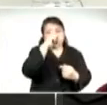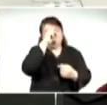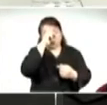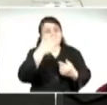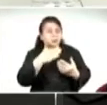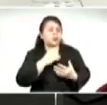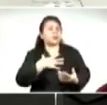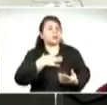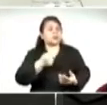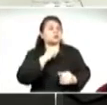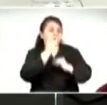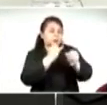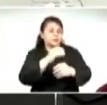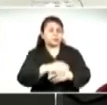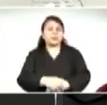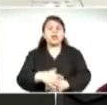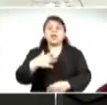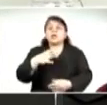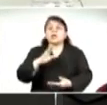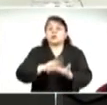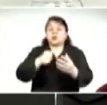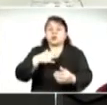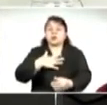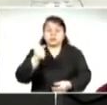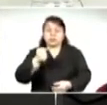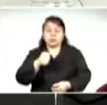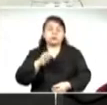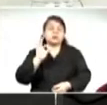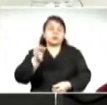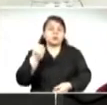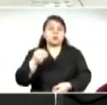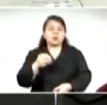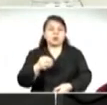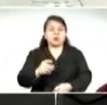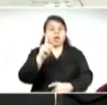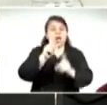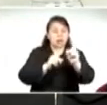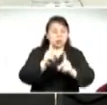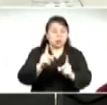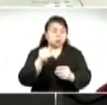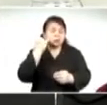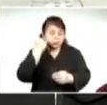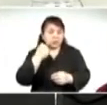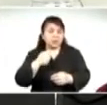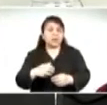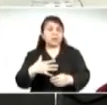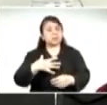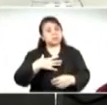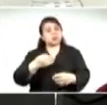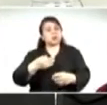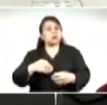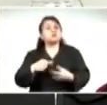en el estado de salud por lo que sabemos se encuentran clínicamente estables algunos incluso en condiciones